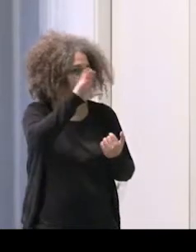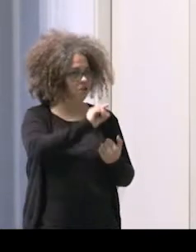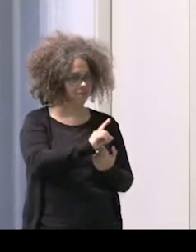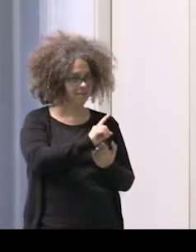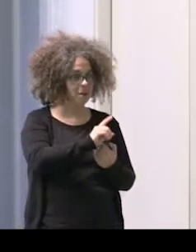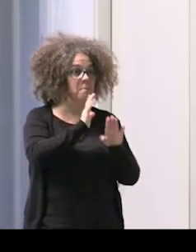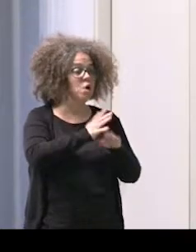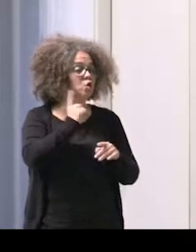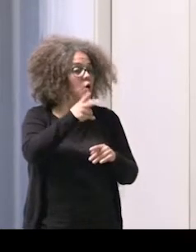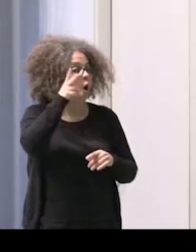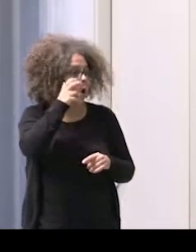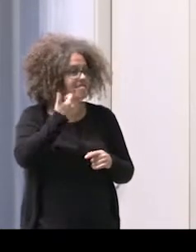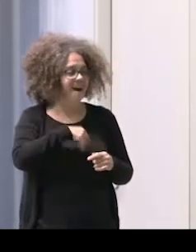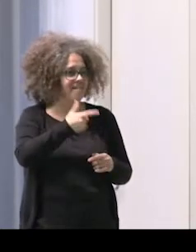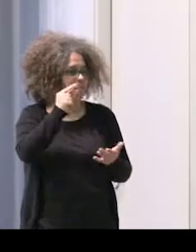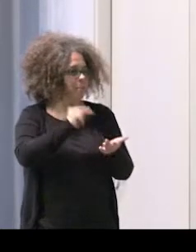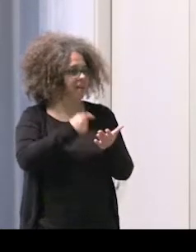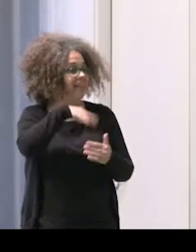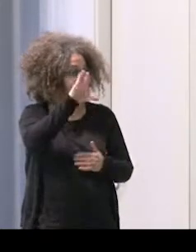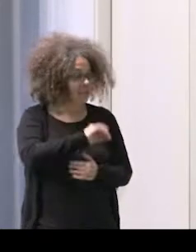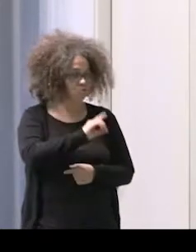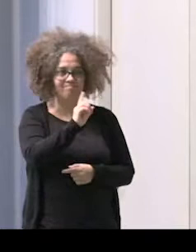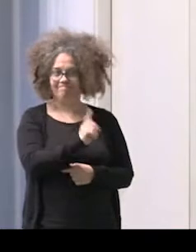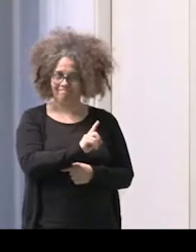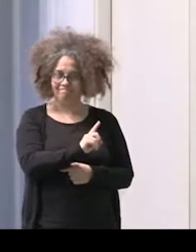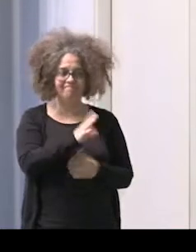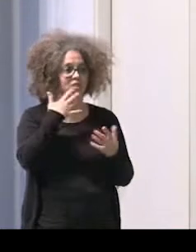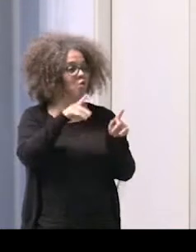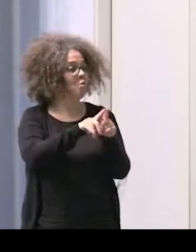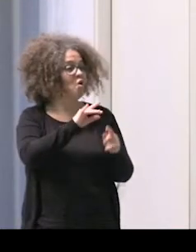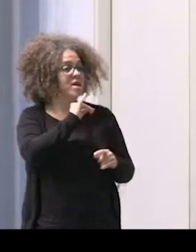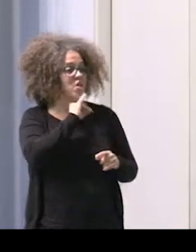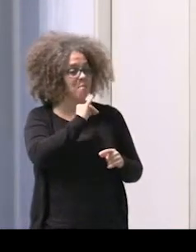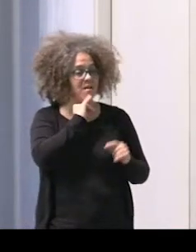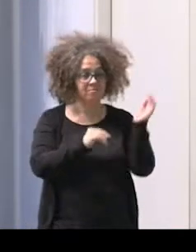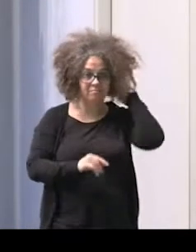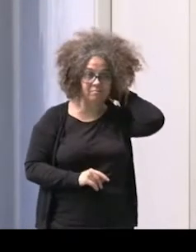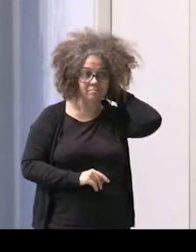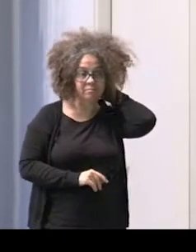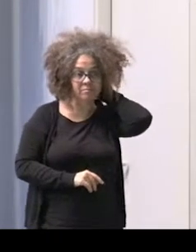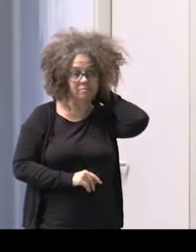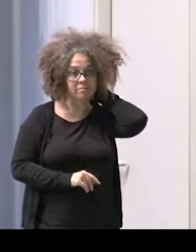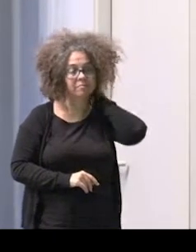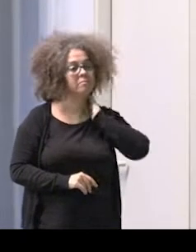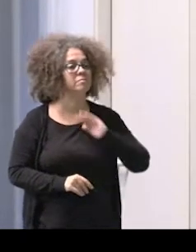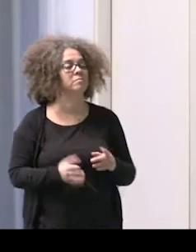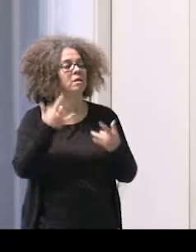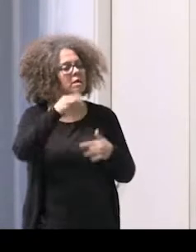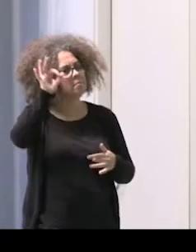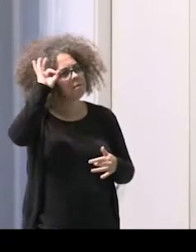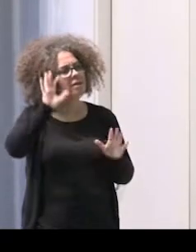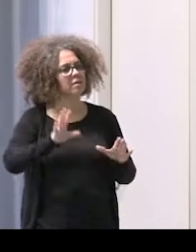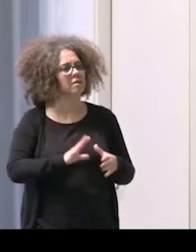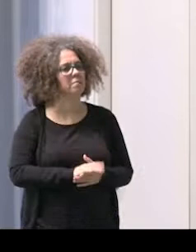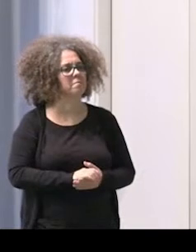para comprenderla. Esto pasa, por ejemplo, cuando escuchamos un idioma extranjero. El implante coclear, como hemos visto